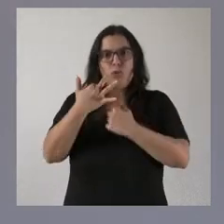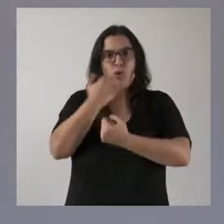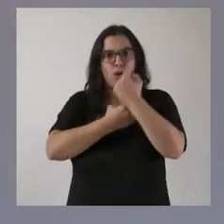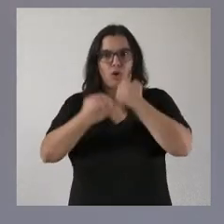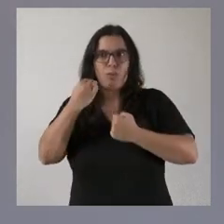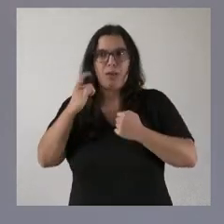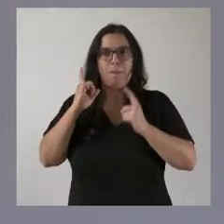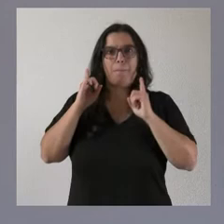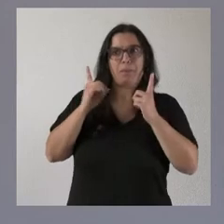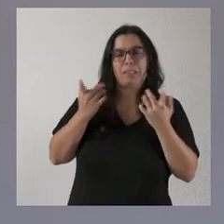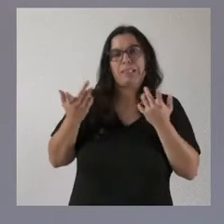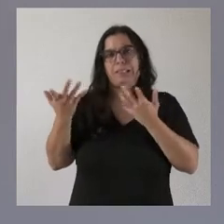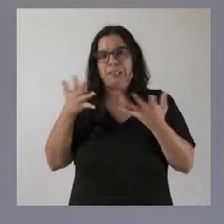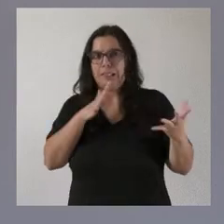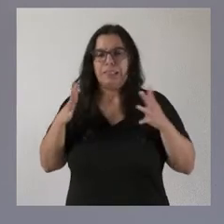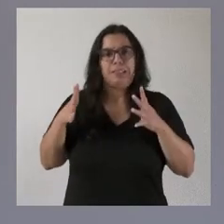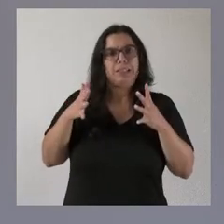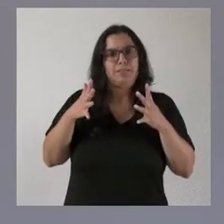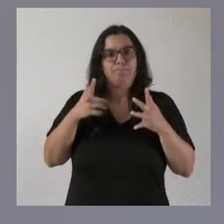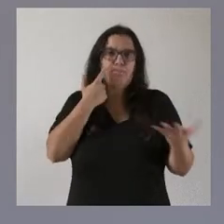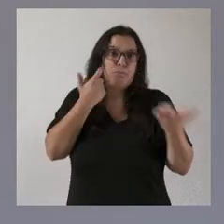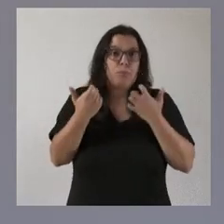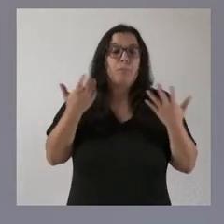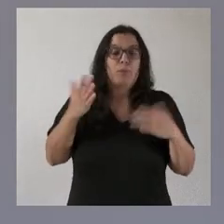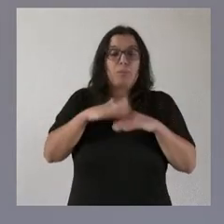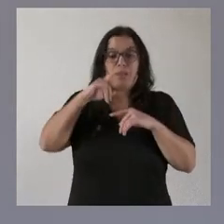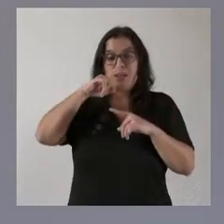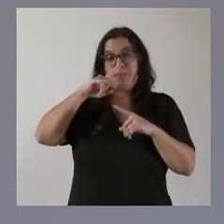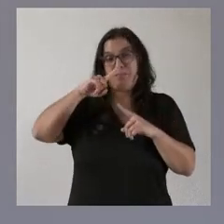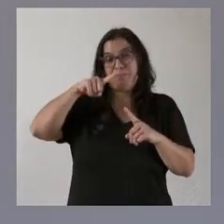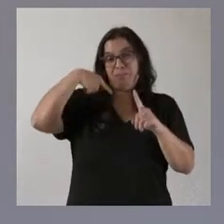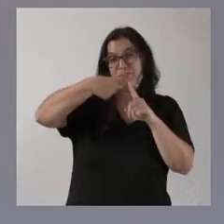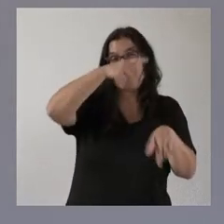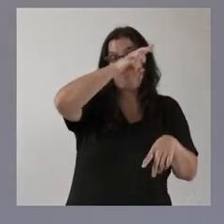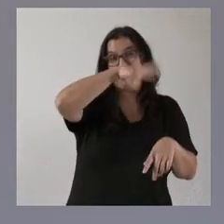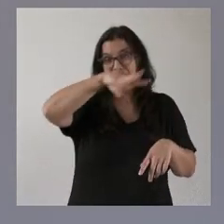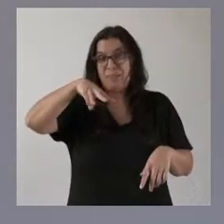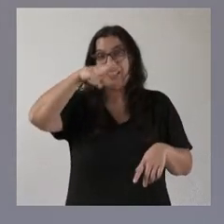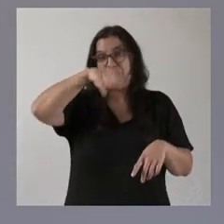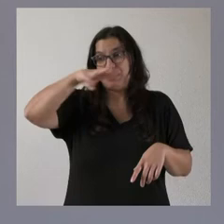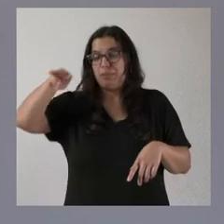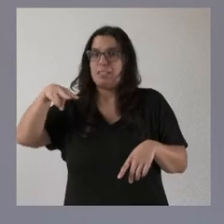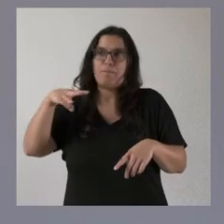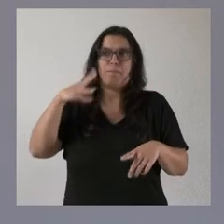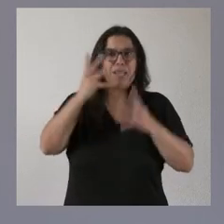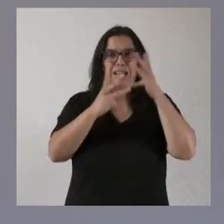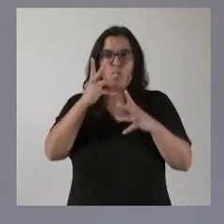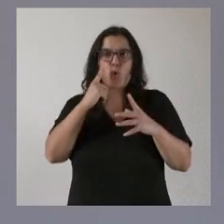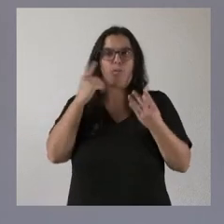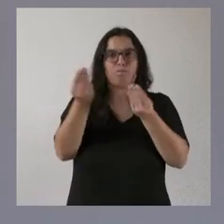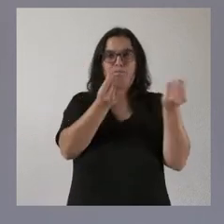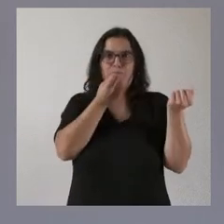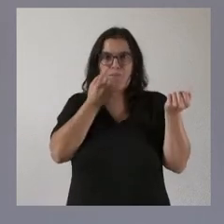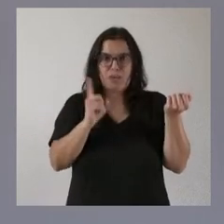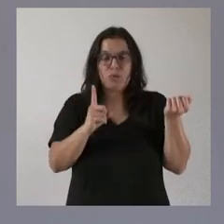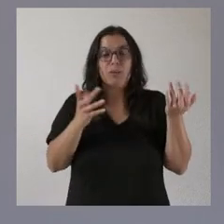las perspectivas está siendo notable y para el próximo trimestre y los próximos trimestres con la expectativa no son buenas y Es lógico que en este